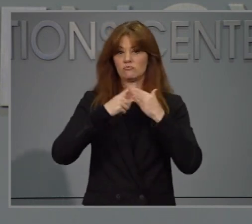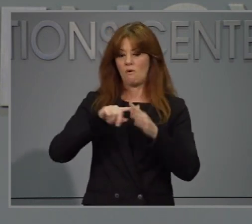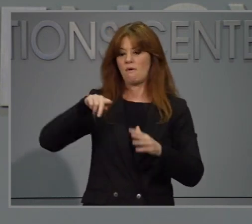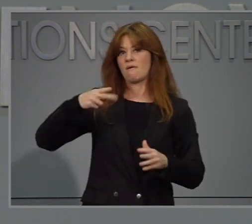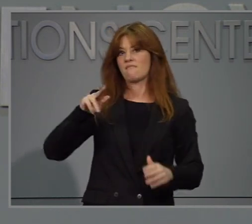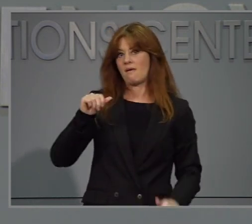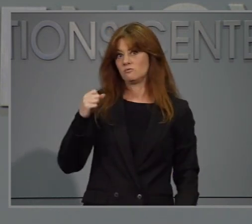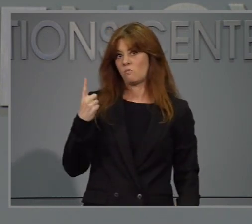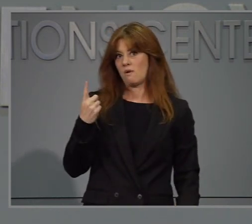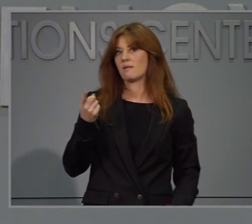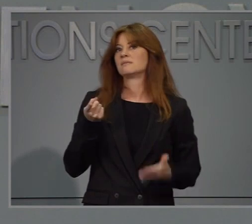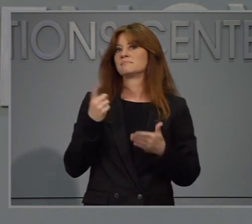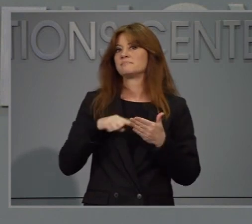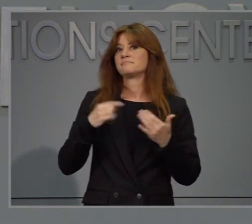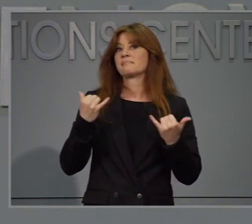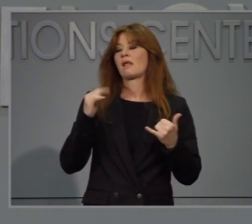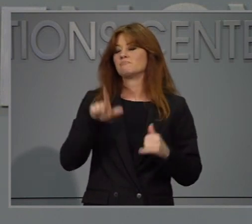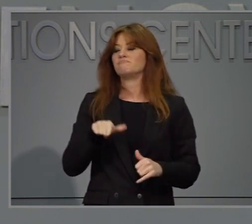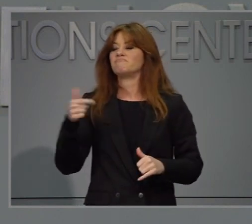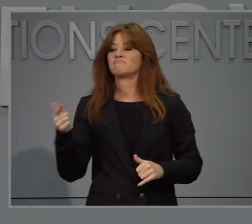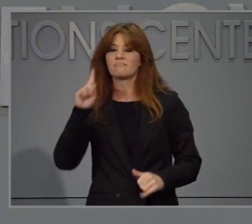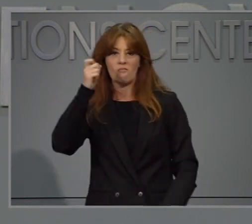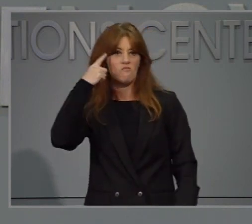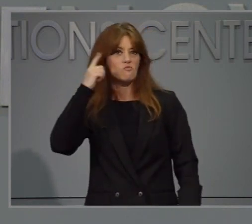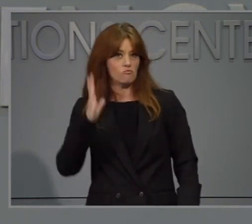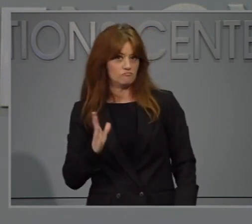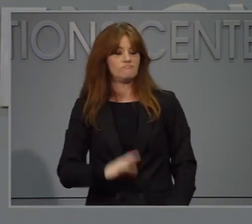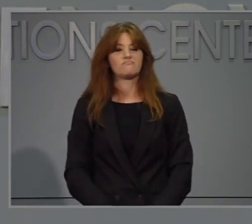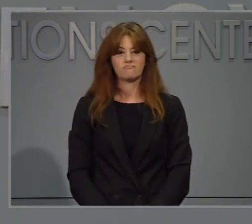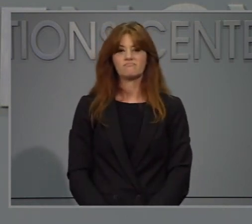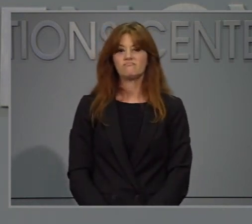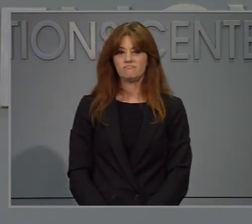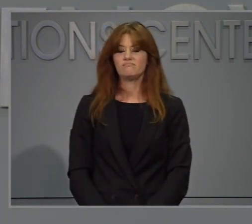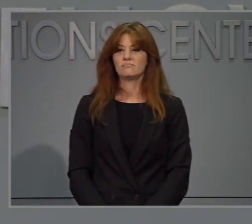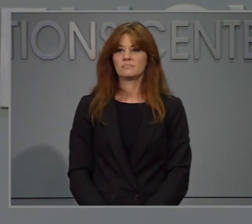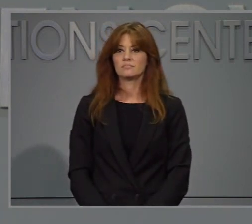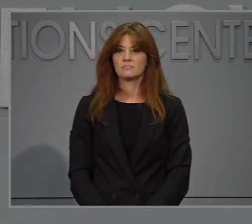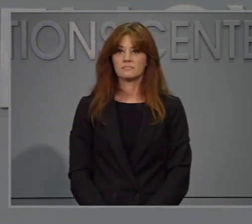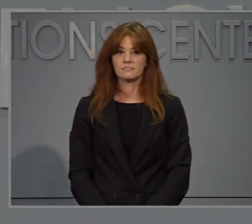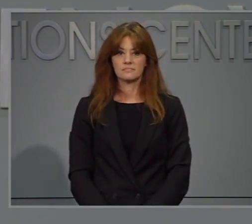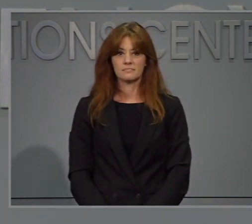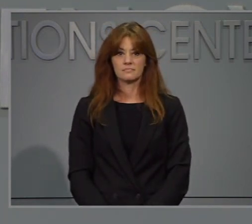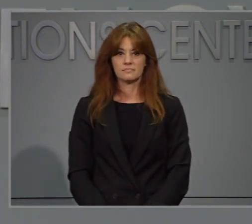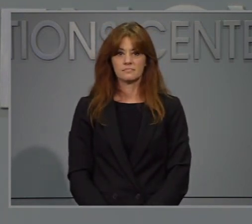tendencias estarán lo suficientemente estable para pasar a la fase 1 la siguiente semana.